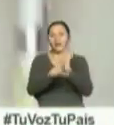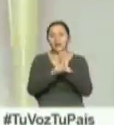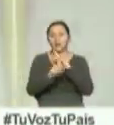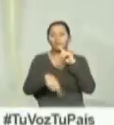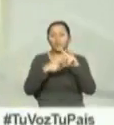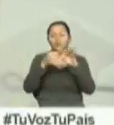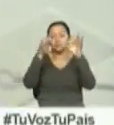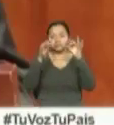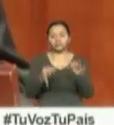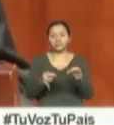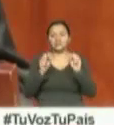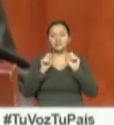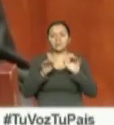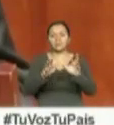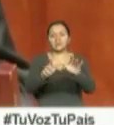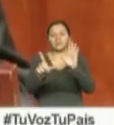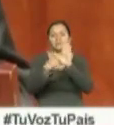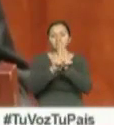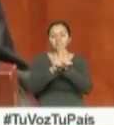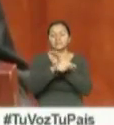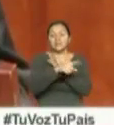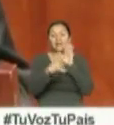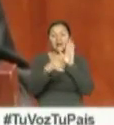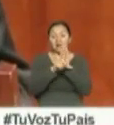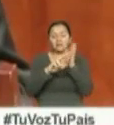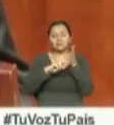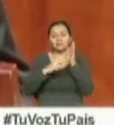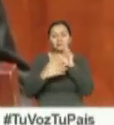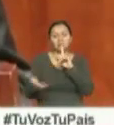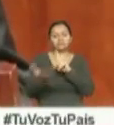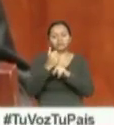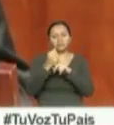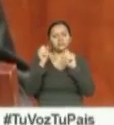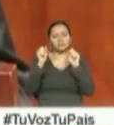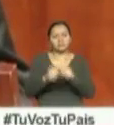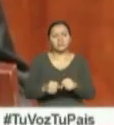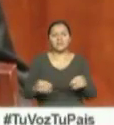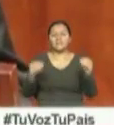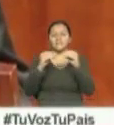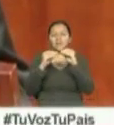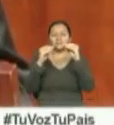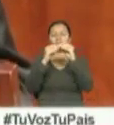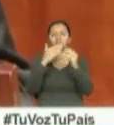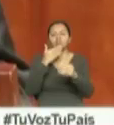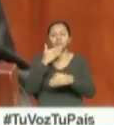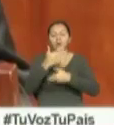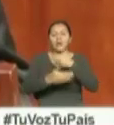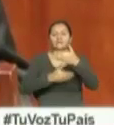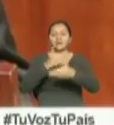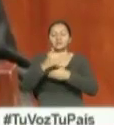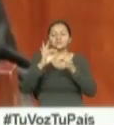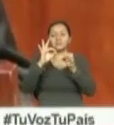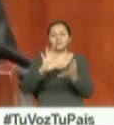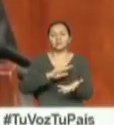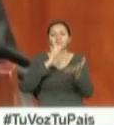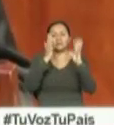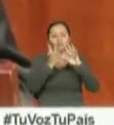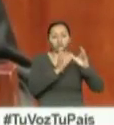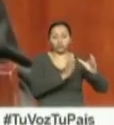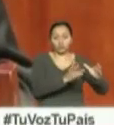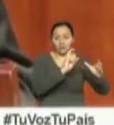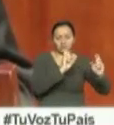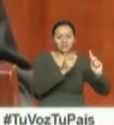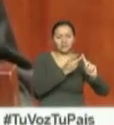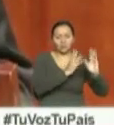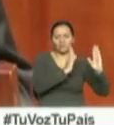septiembre de este año. Esta ley sí marca un hito, no solo, diría yo, en un segundo momento de la Revolución Ciudadana,